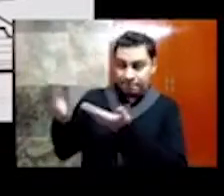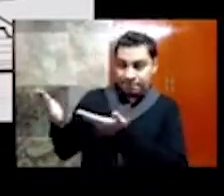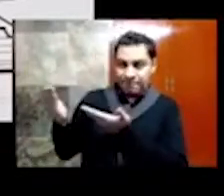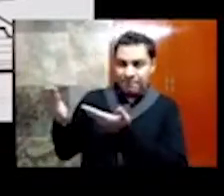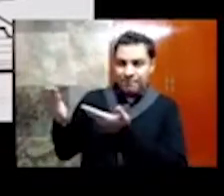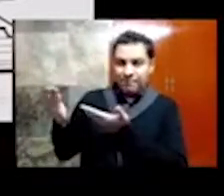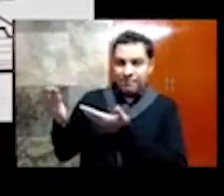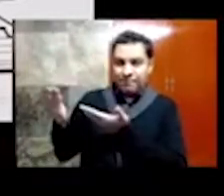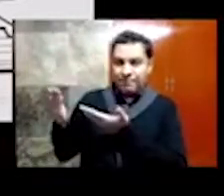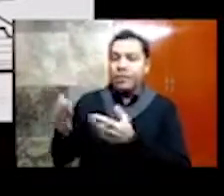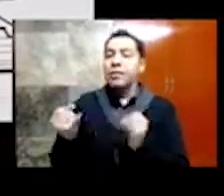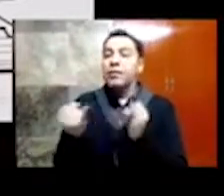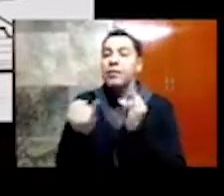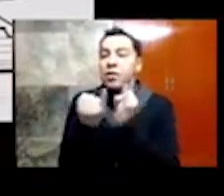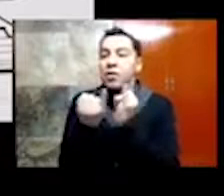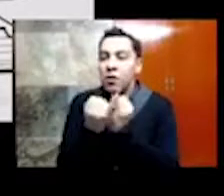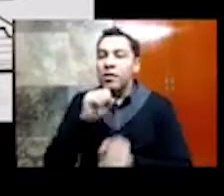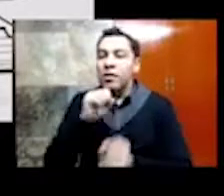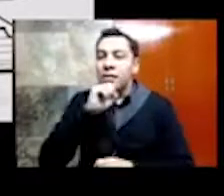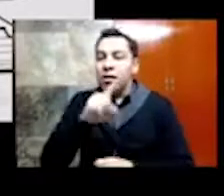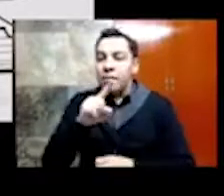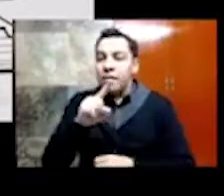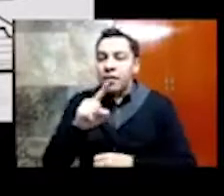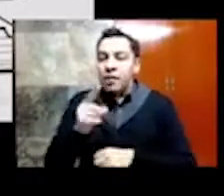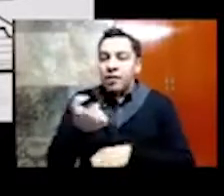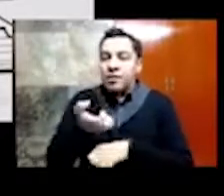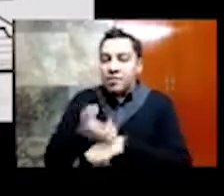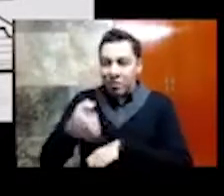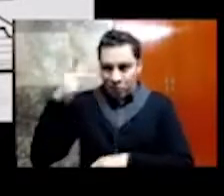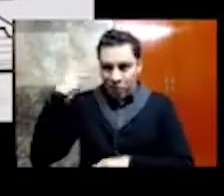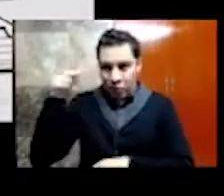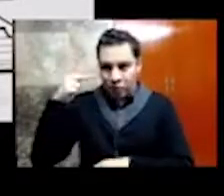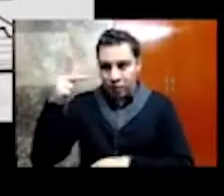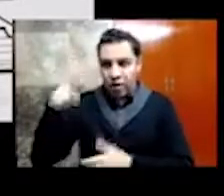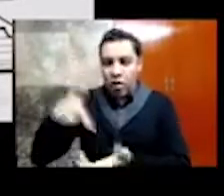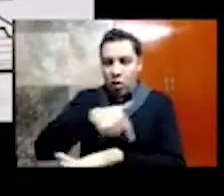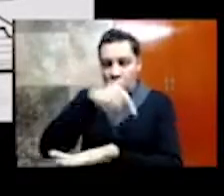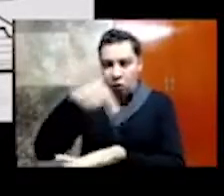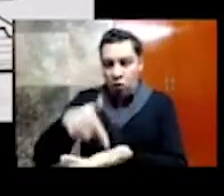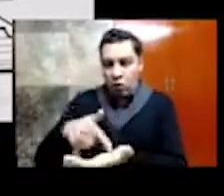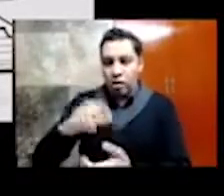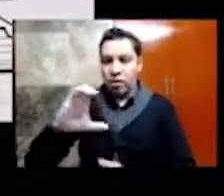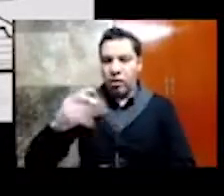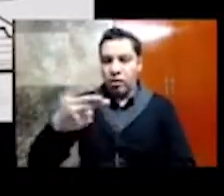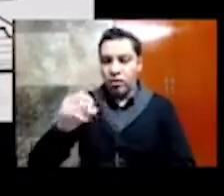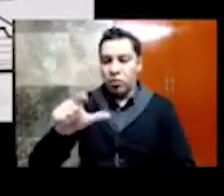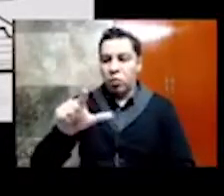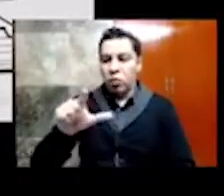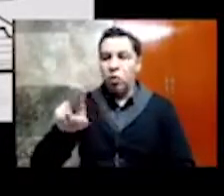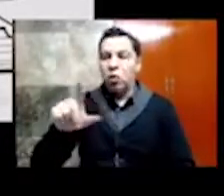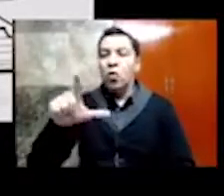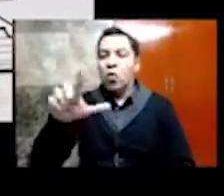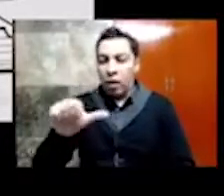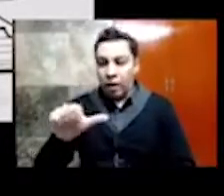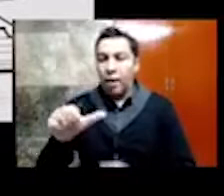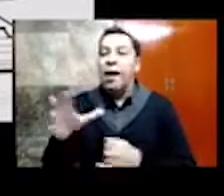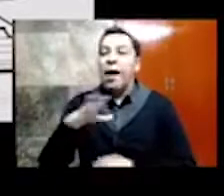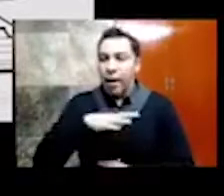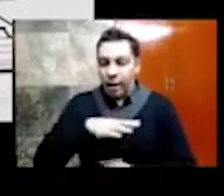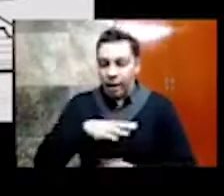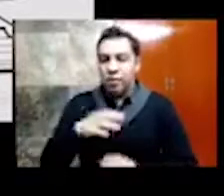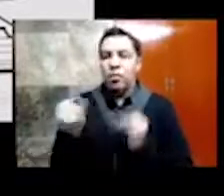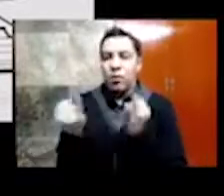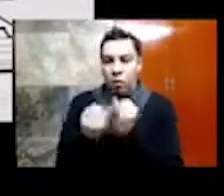de Cholula. Y para ejemplificar un poco lo que vamos a ver ahora, del lado